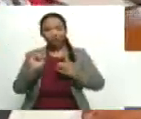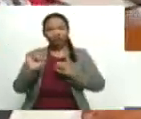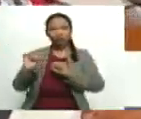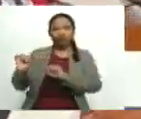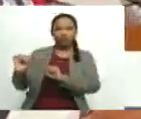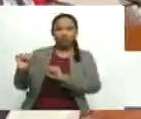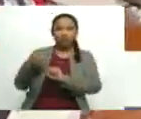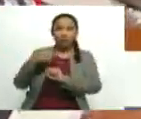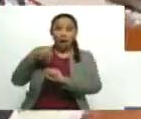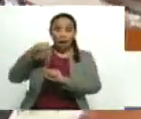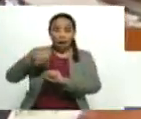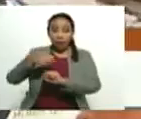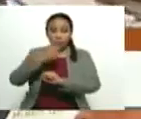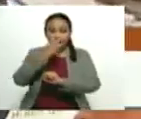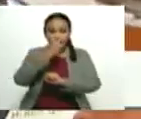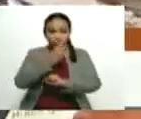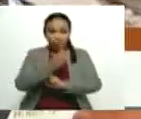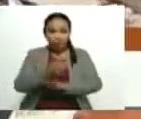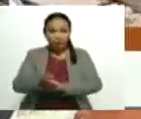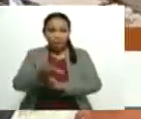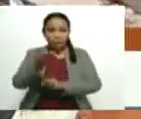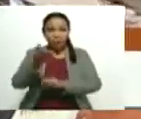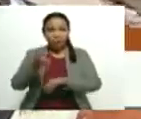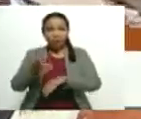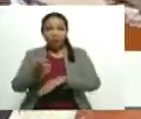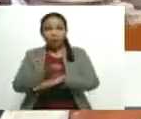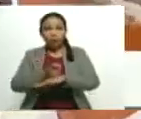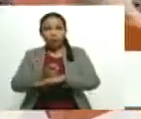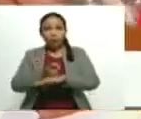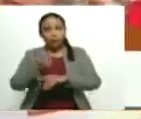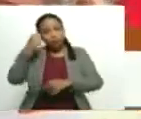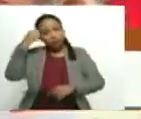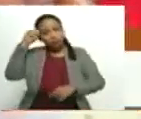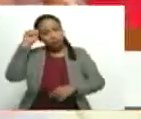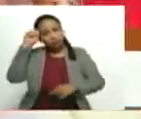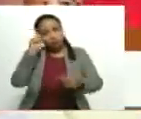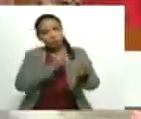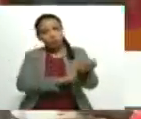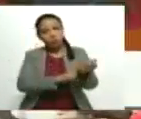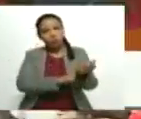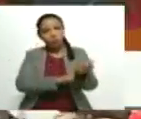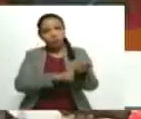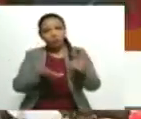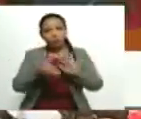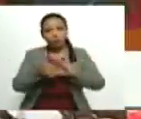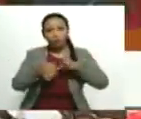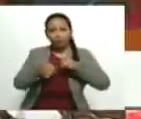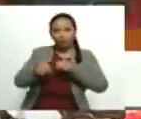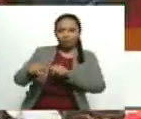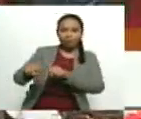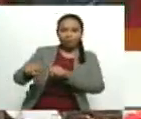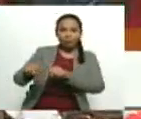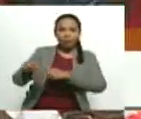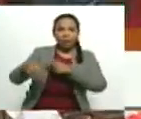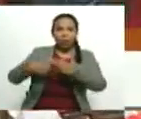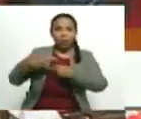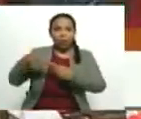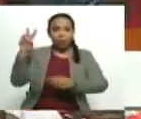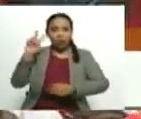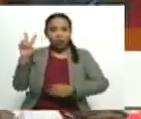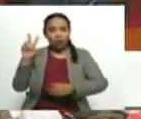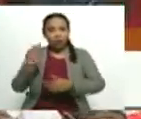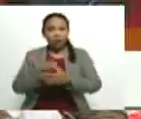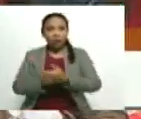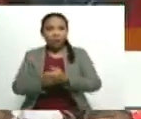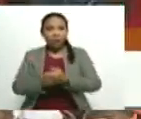estos recorridos, hermano gobernador, para recordar el carácter antiimperialista de la Revolución Bolivariana, pero también